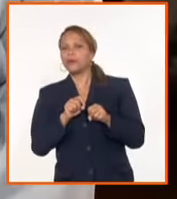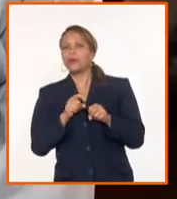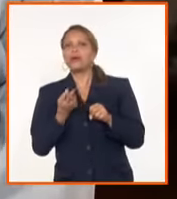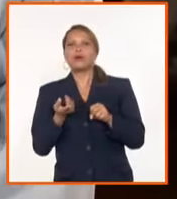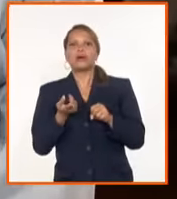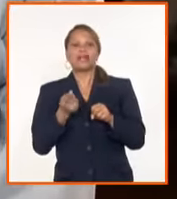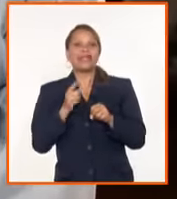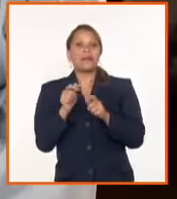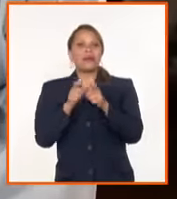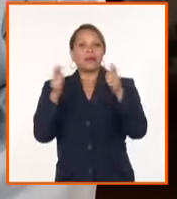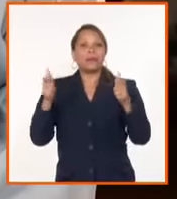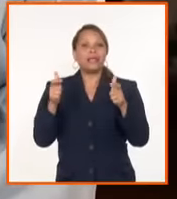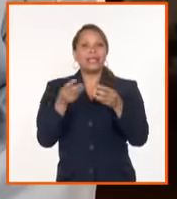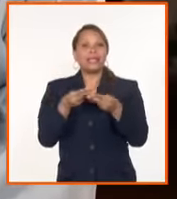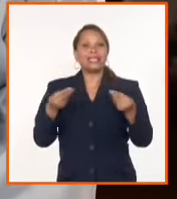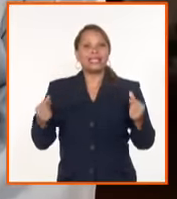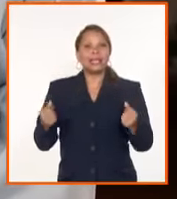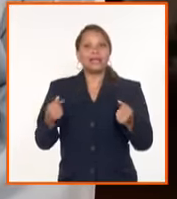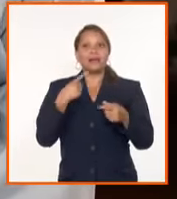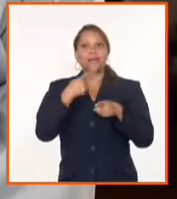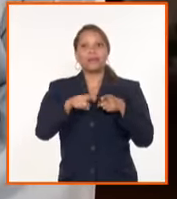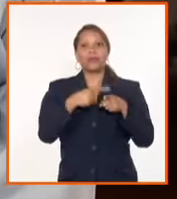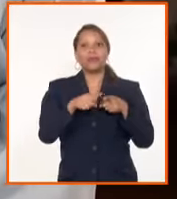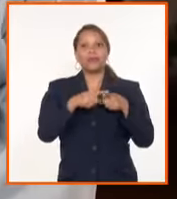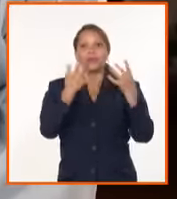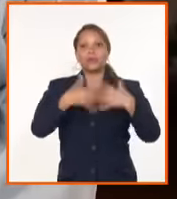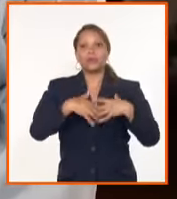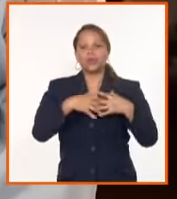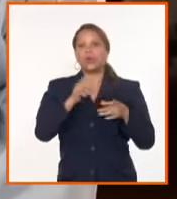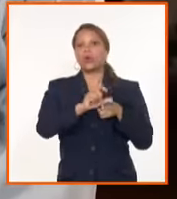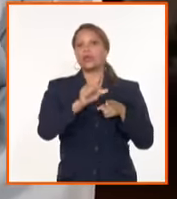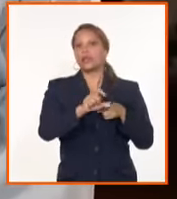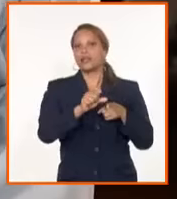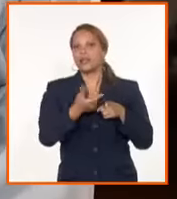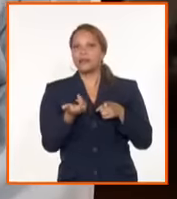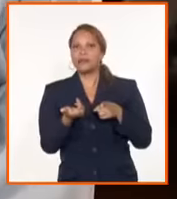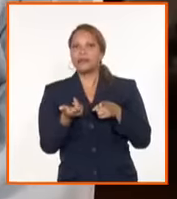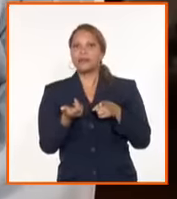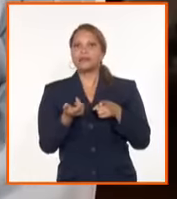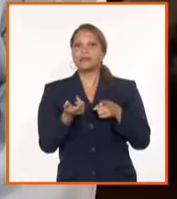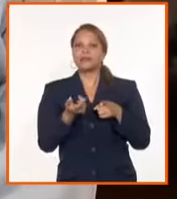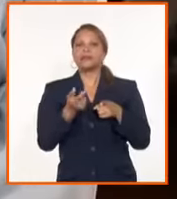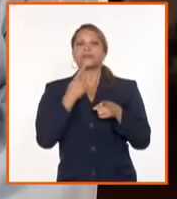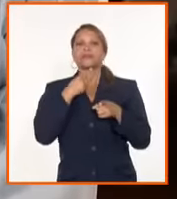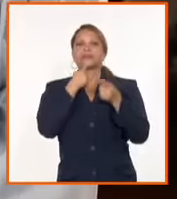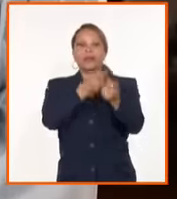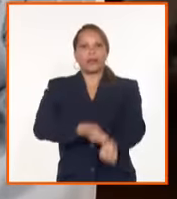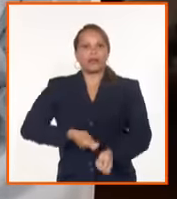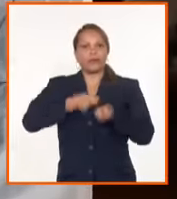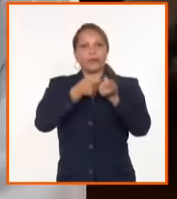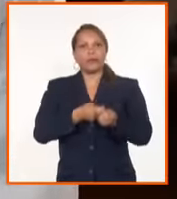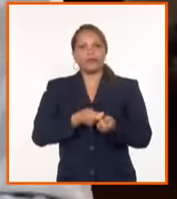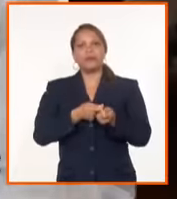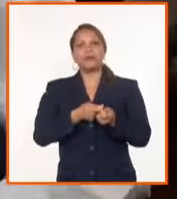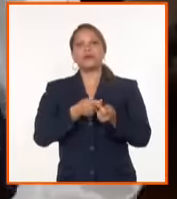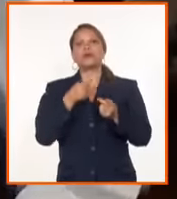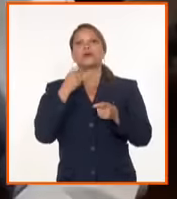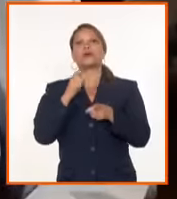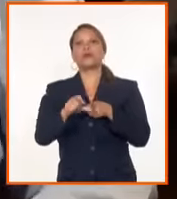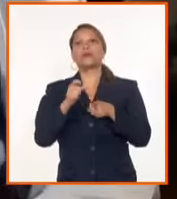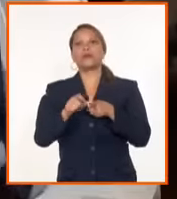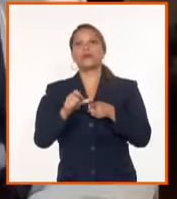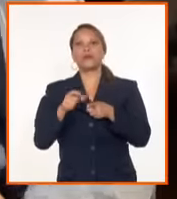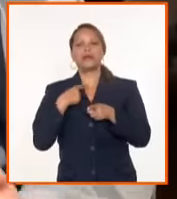gestionan y producen para ella cooperativas agropecuarias, cooperativas de créditos y servicios y